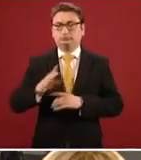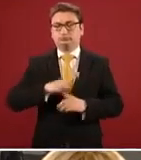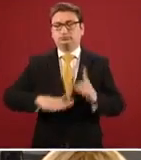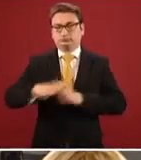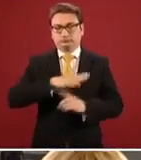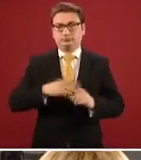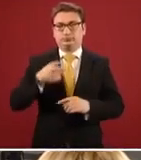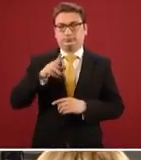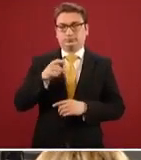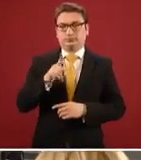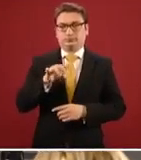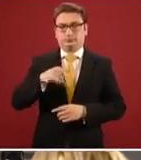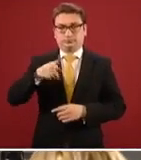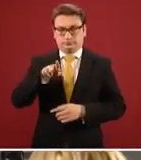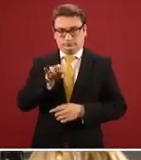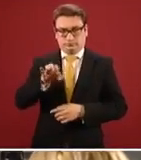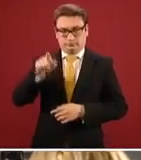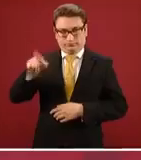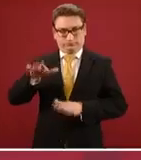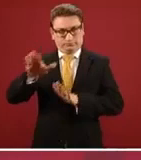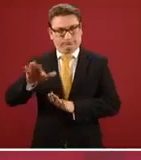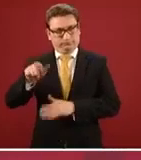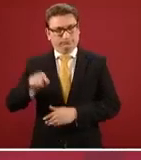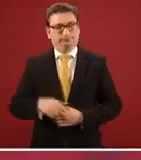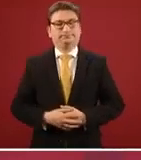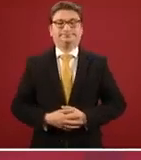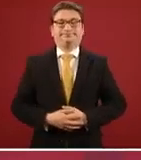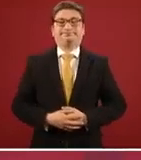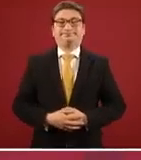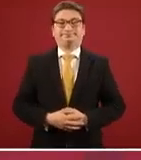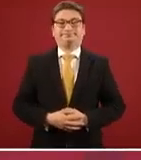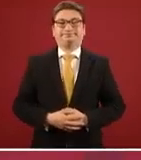desde Palenque, allá vamos a estar.